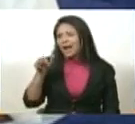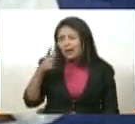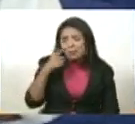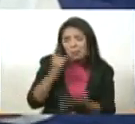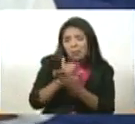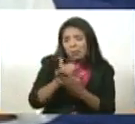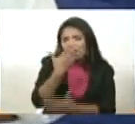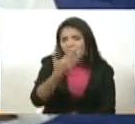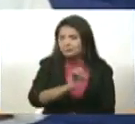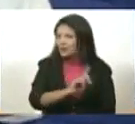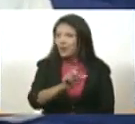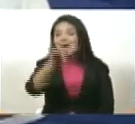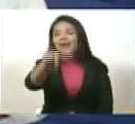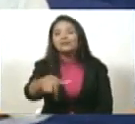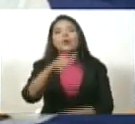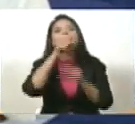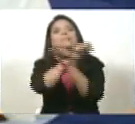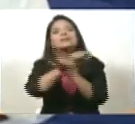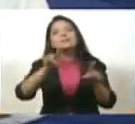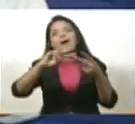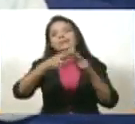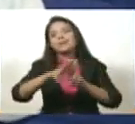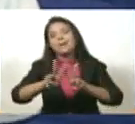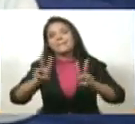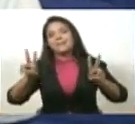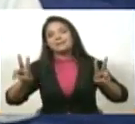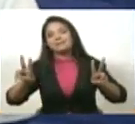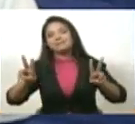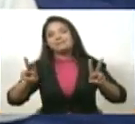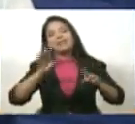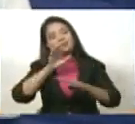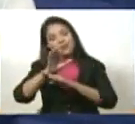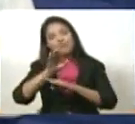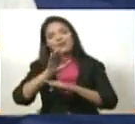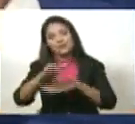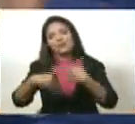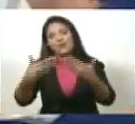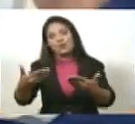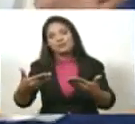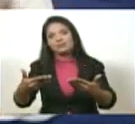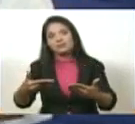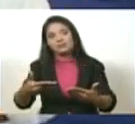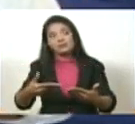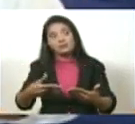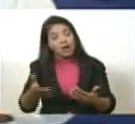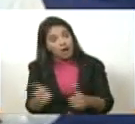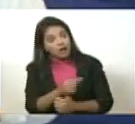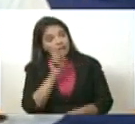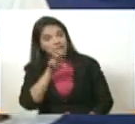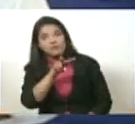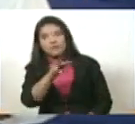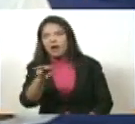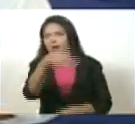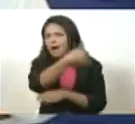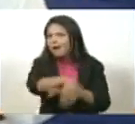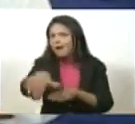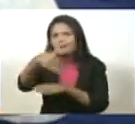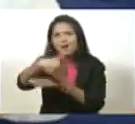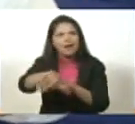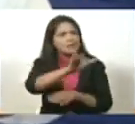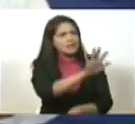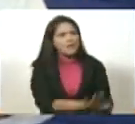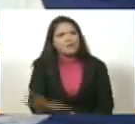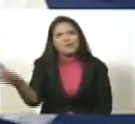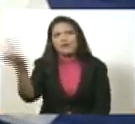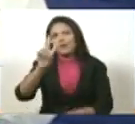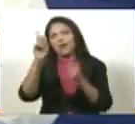simulacro, esto es un mensaje de paz, un mensaje de futuro. Eso es lo que encontramos en todas las calles de Venezuela durante